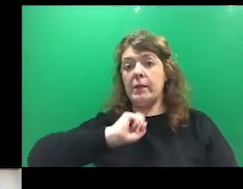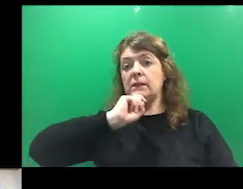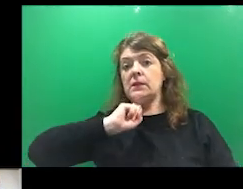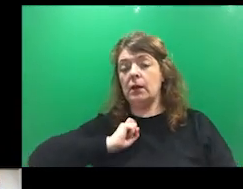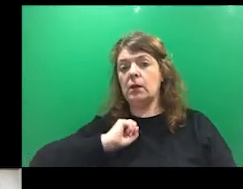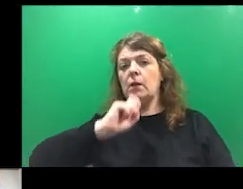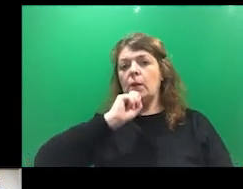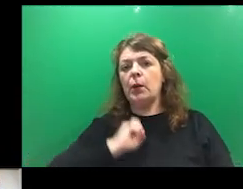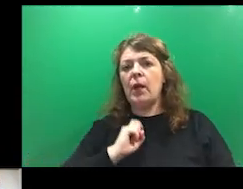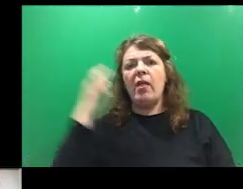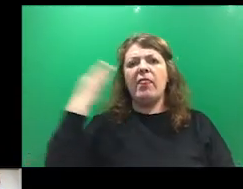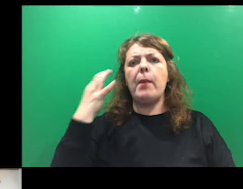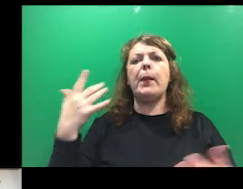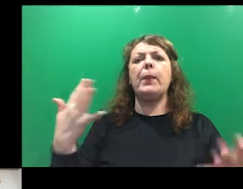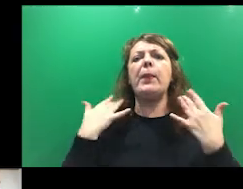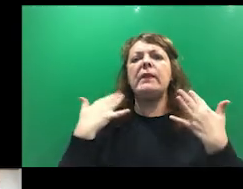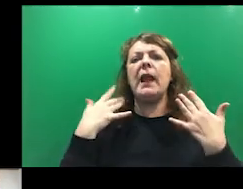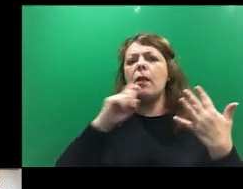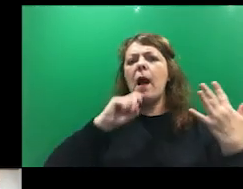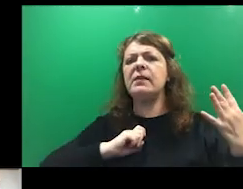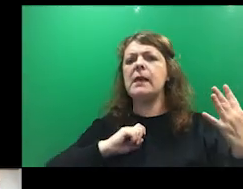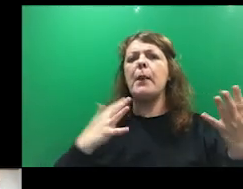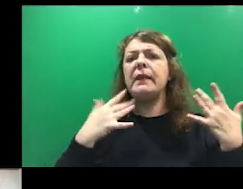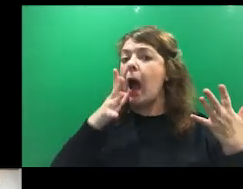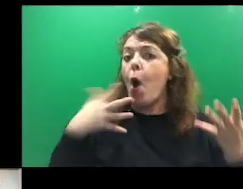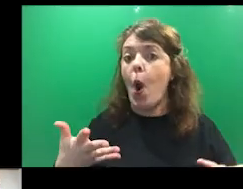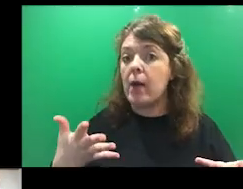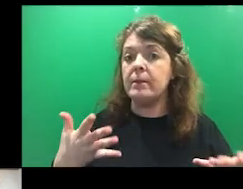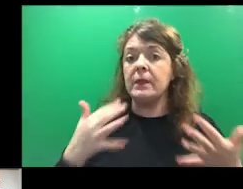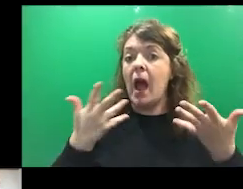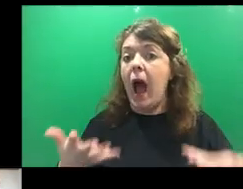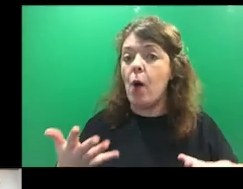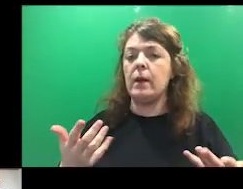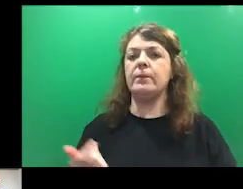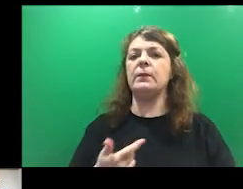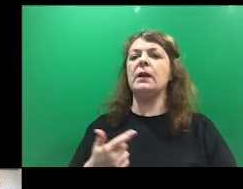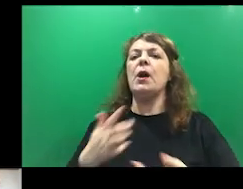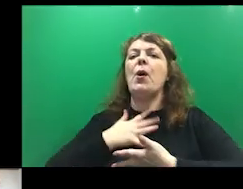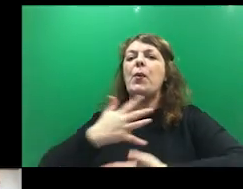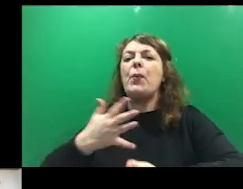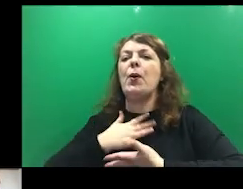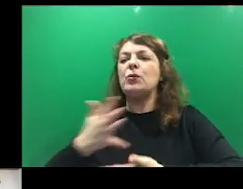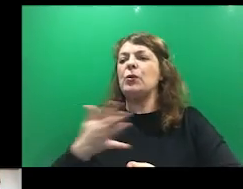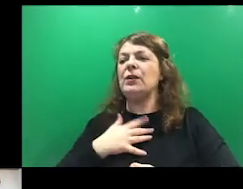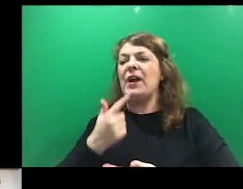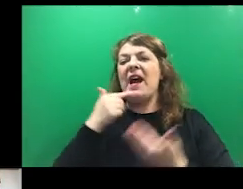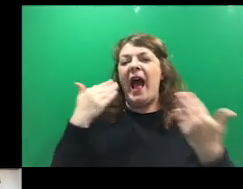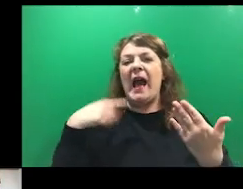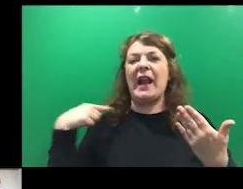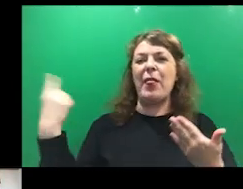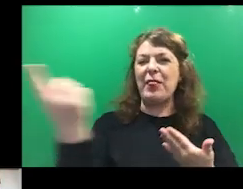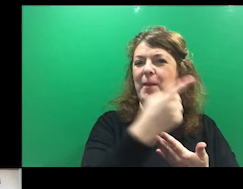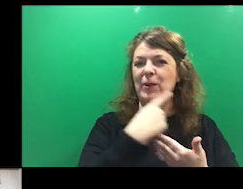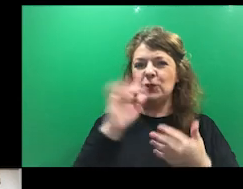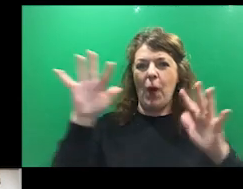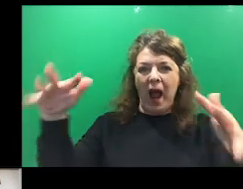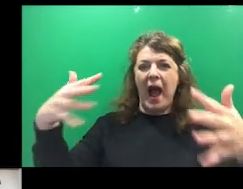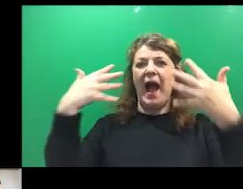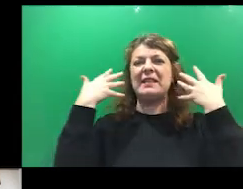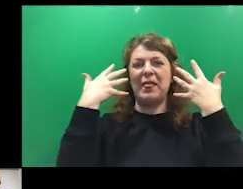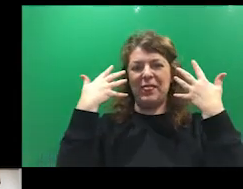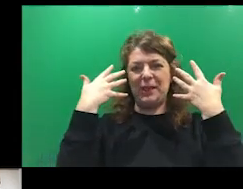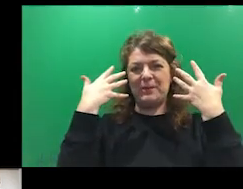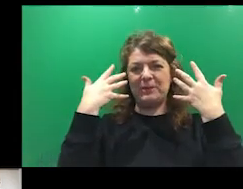enfermo y nos avisa de cuándo hay que ventilar más. Los voluntarios participantes,